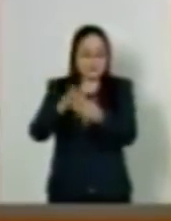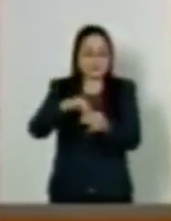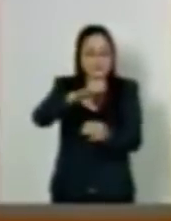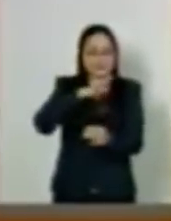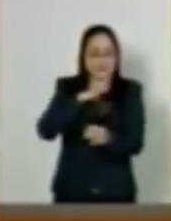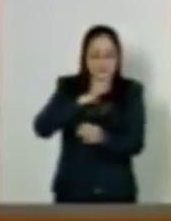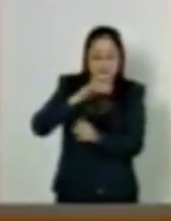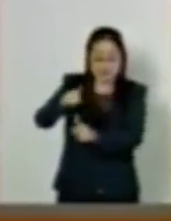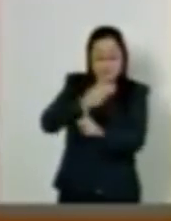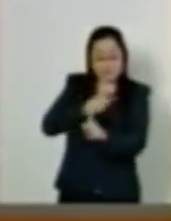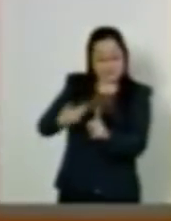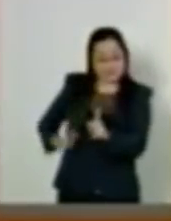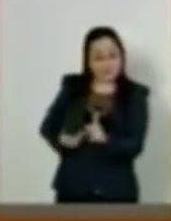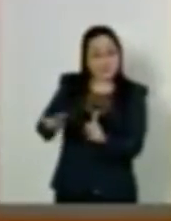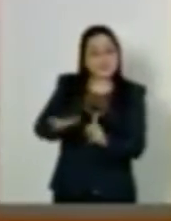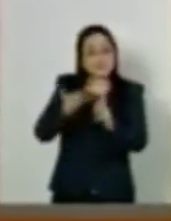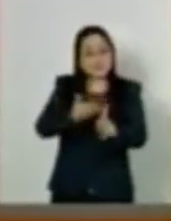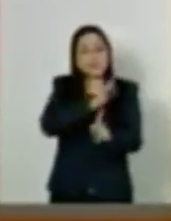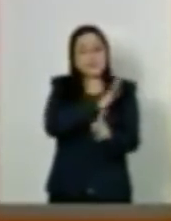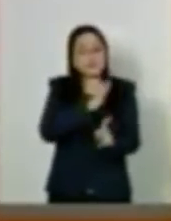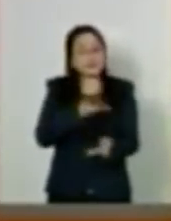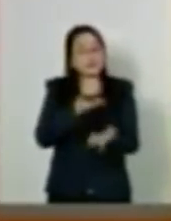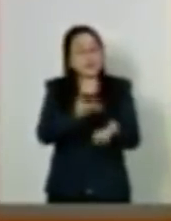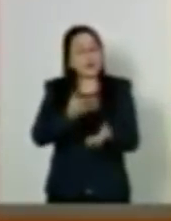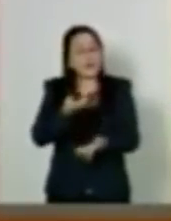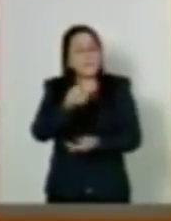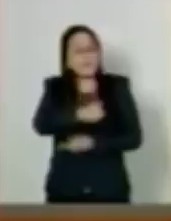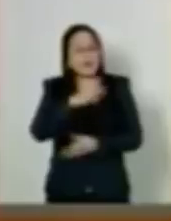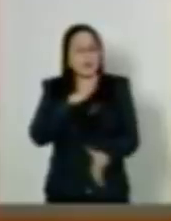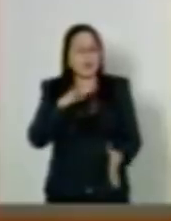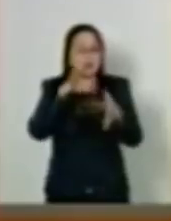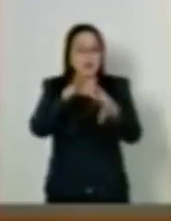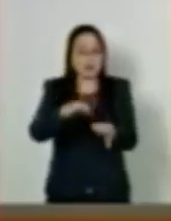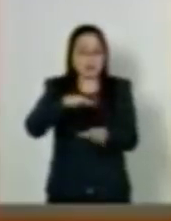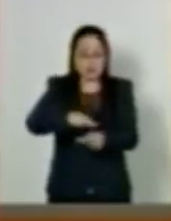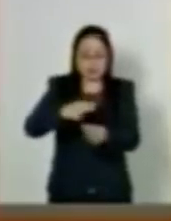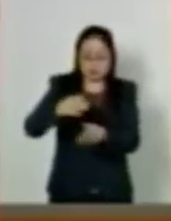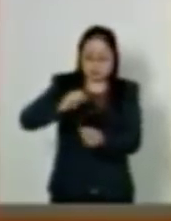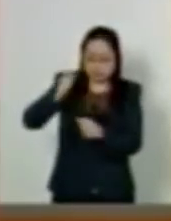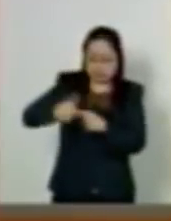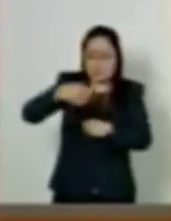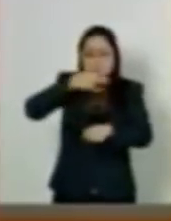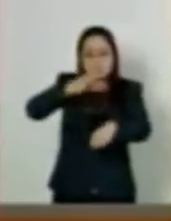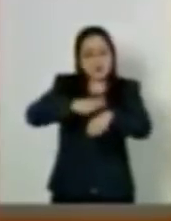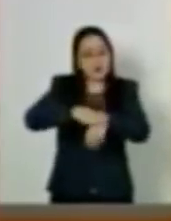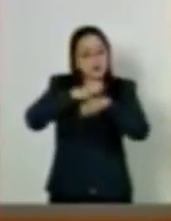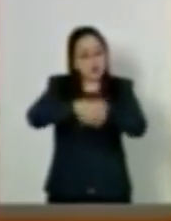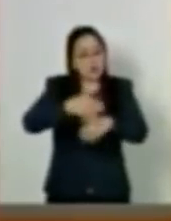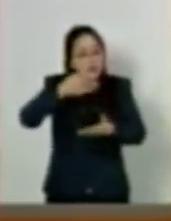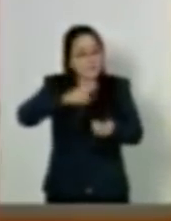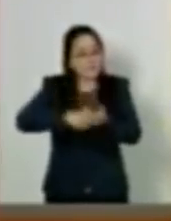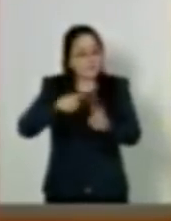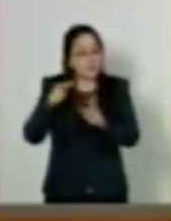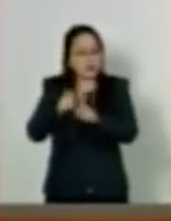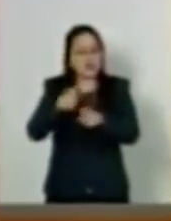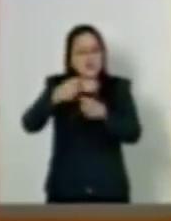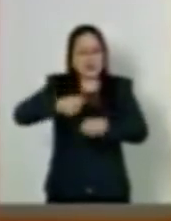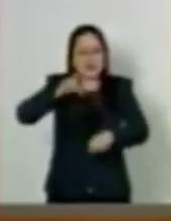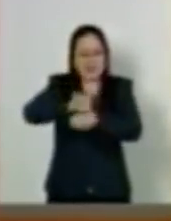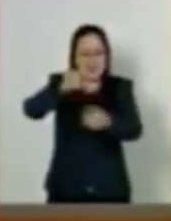por sí o a petición de las legislaturas de las entidades federativas y tras una declaratoria de protección de seguridad interior